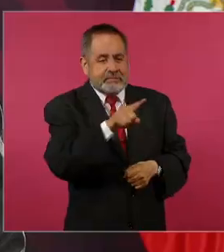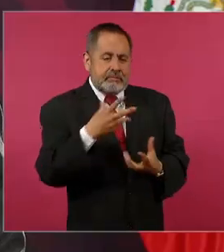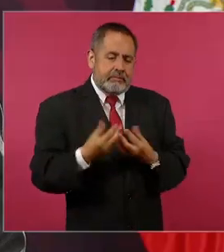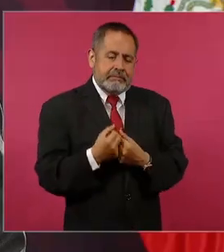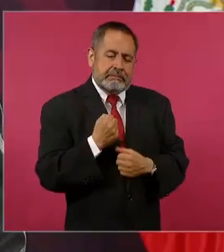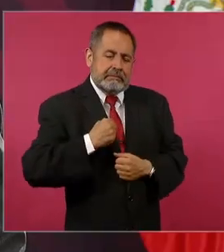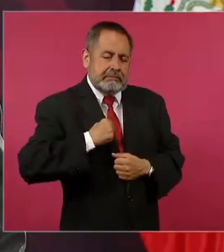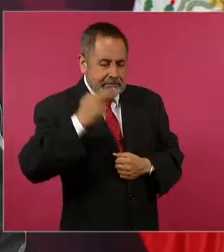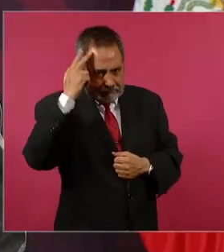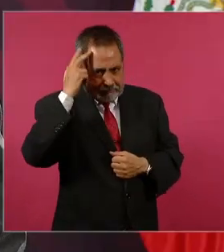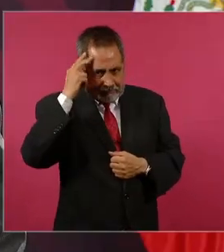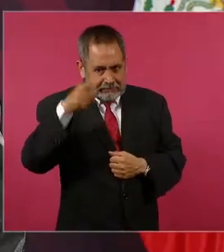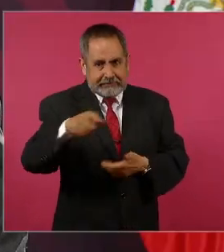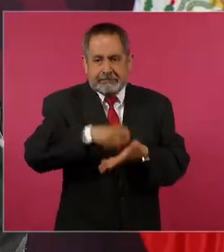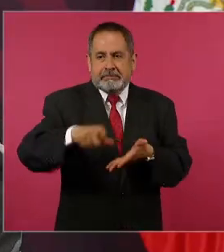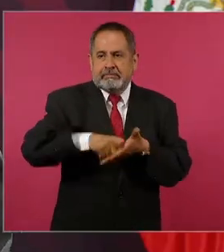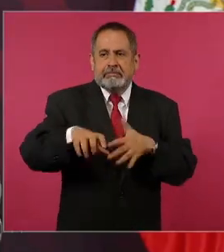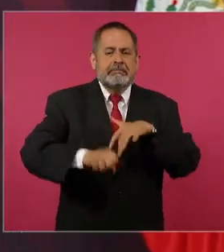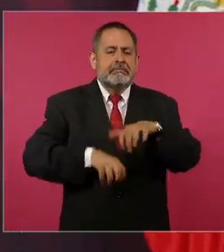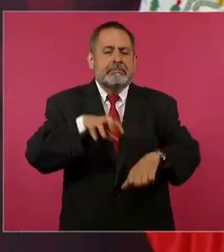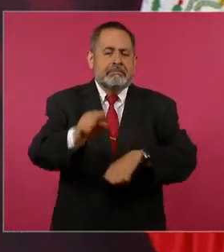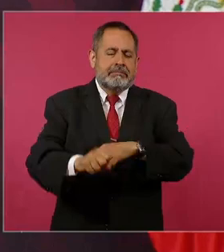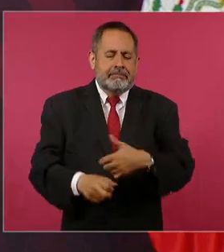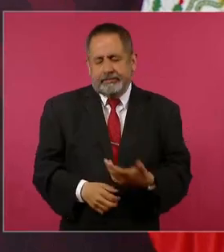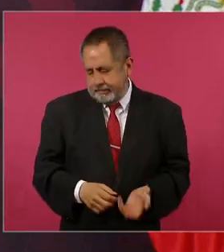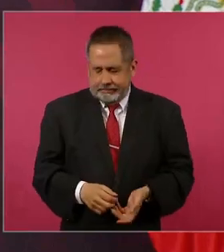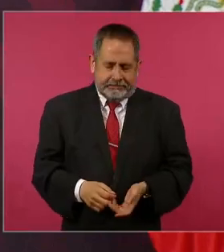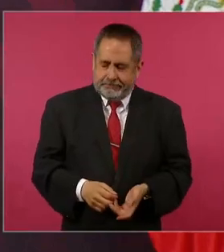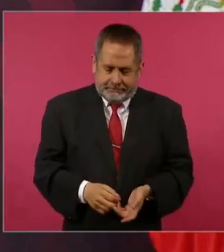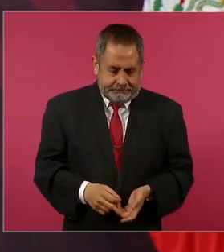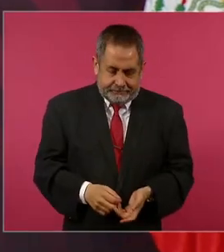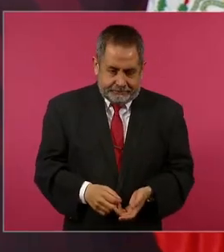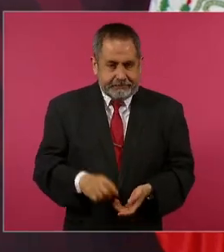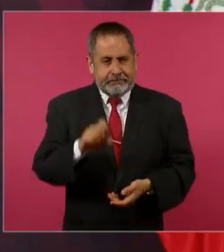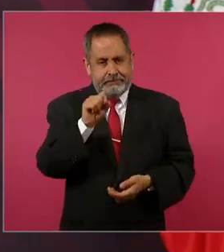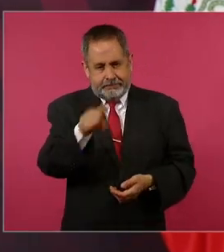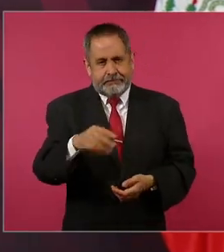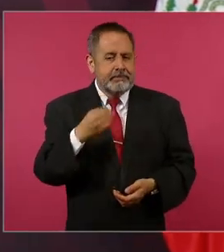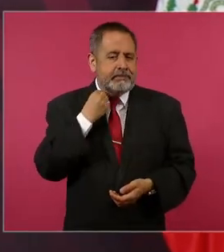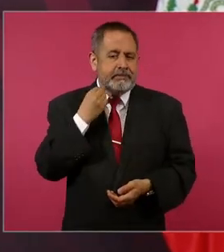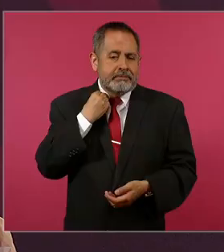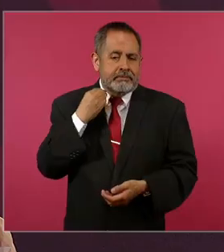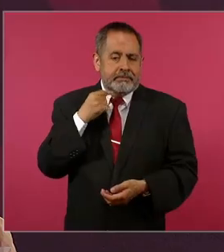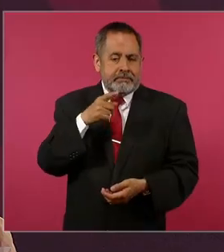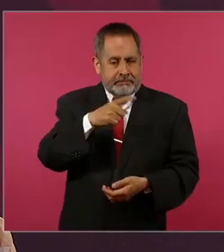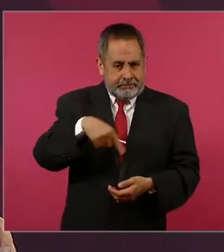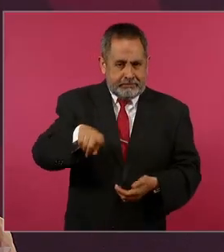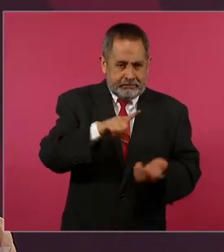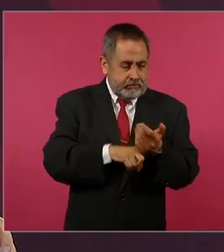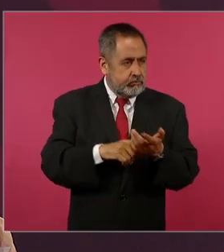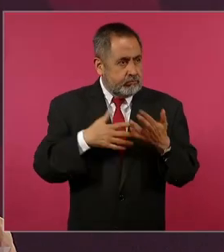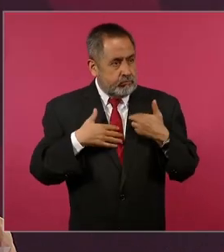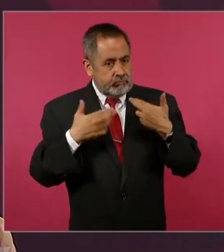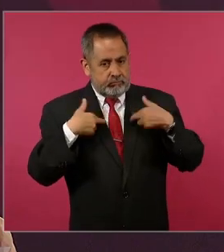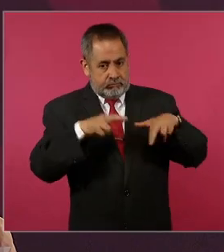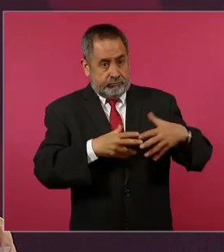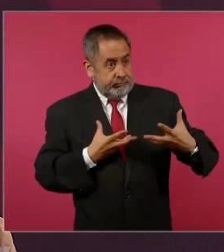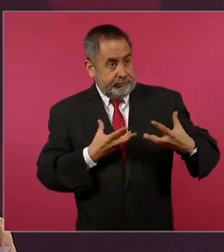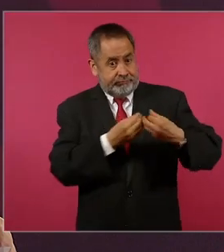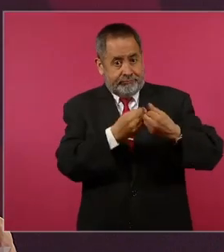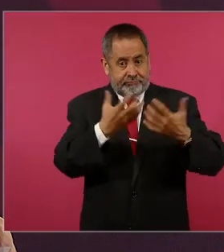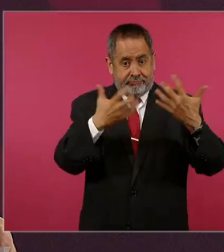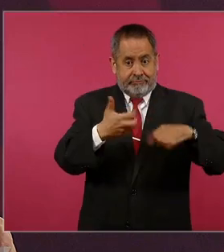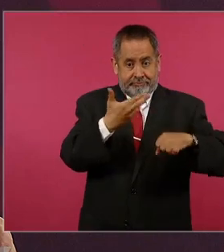Porfiriato. Bueno, los abogados que hacían eso, los que representaban a las